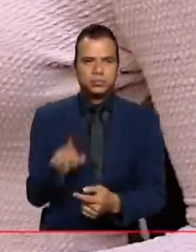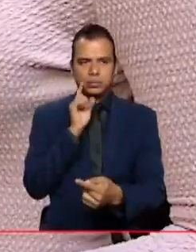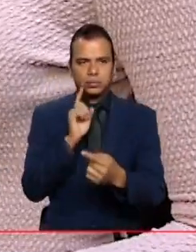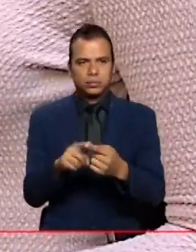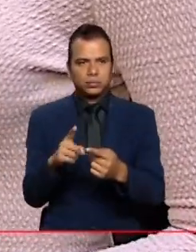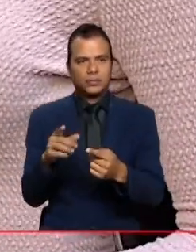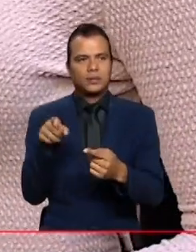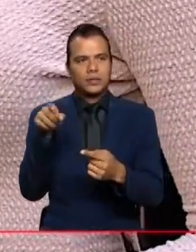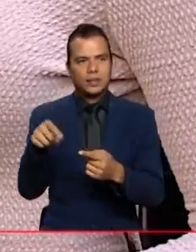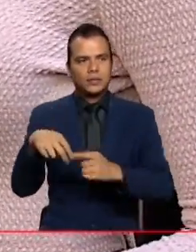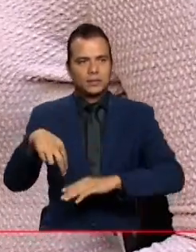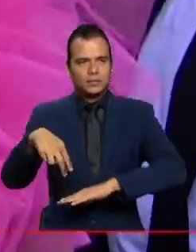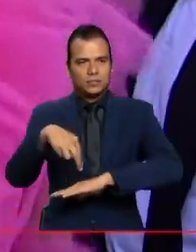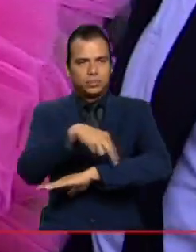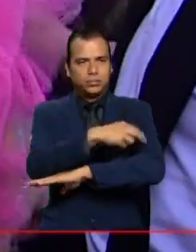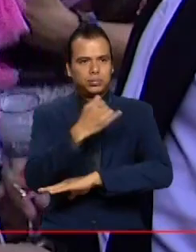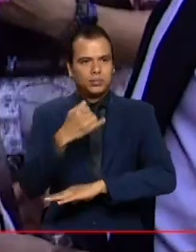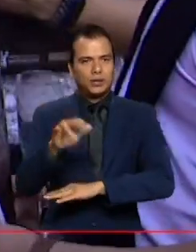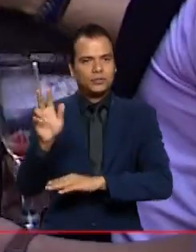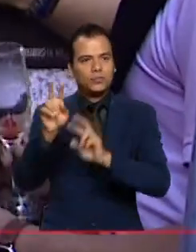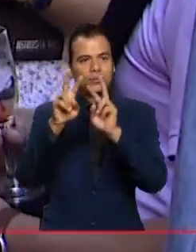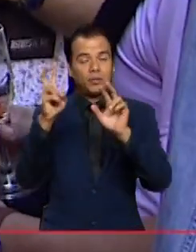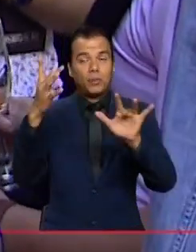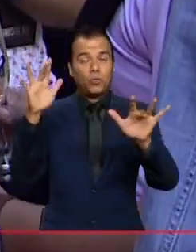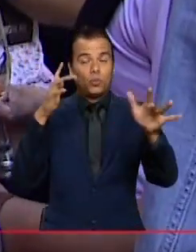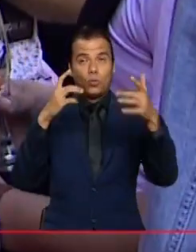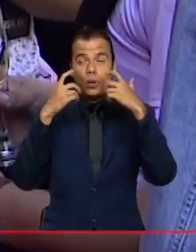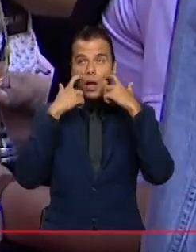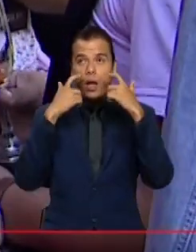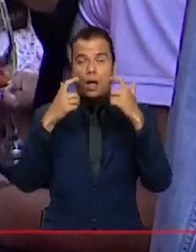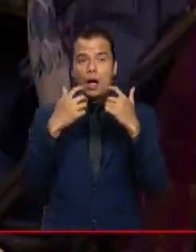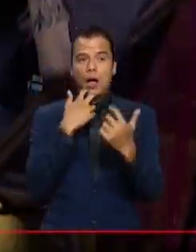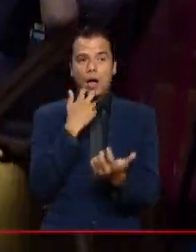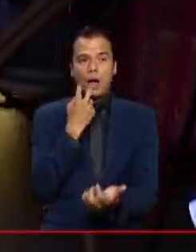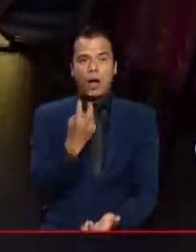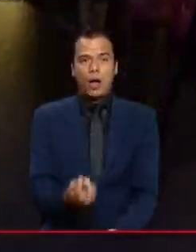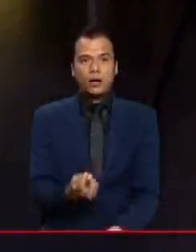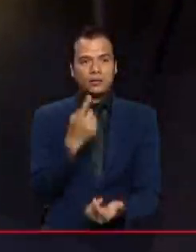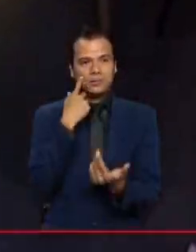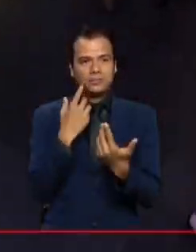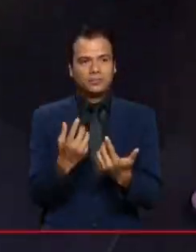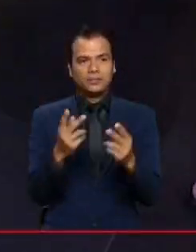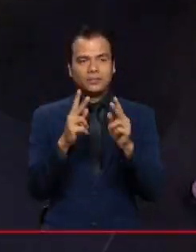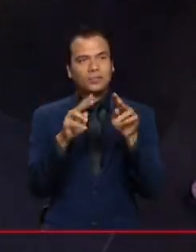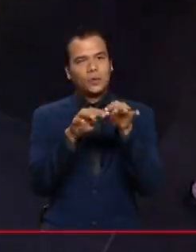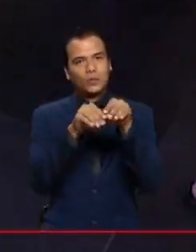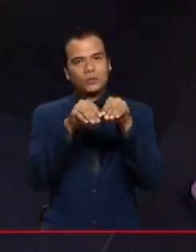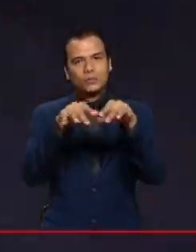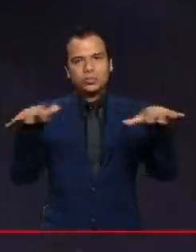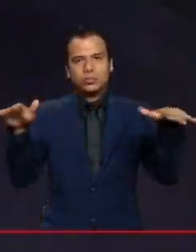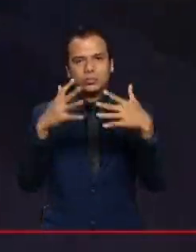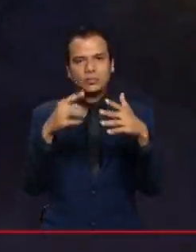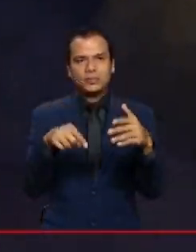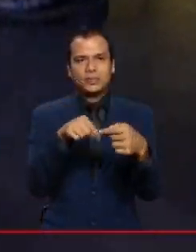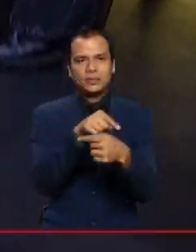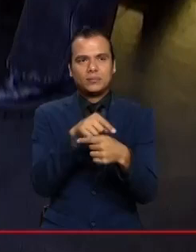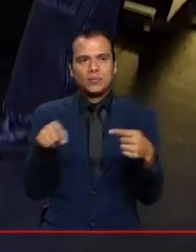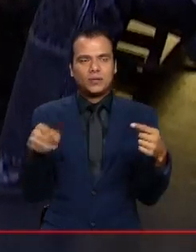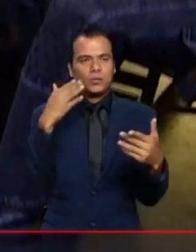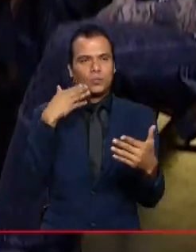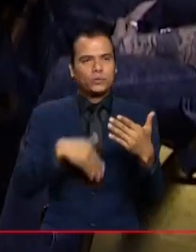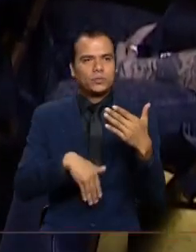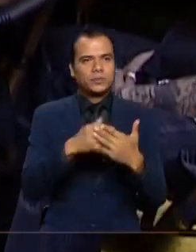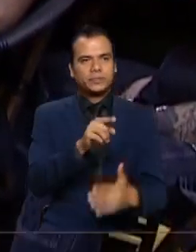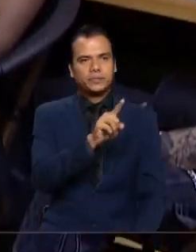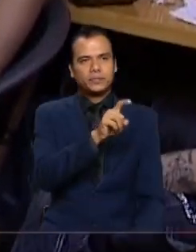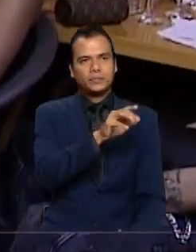edición, que bajo el lema Alucinantes busca cautivar tanto a propios como a visitantes. La agenda del evento, que se cumplirá entre el 6